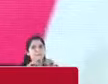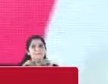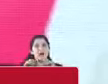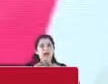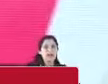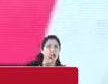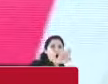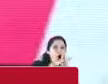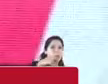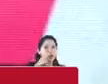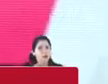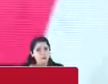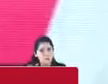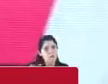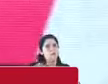todas